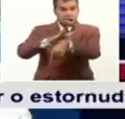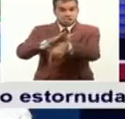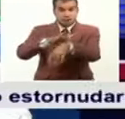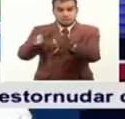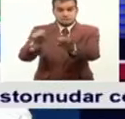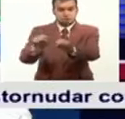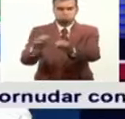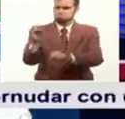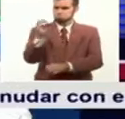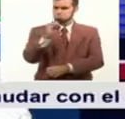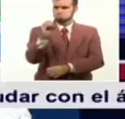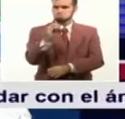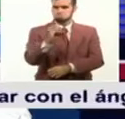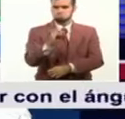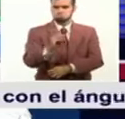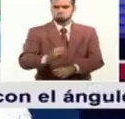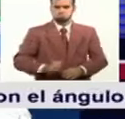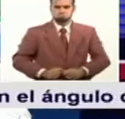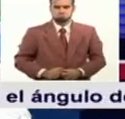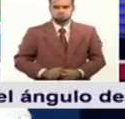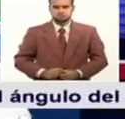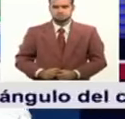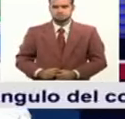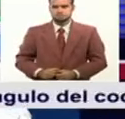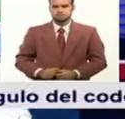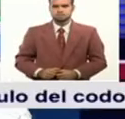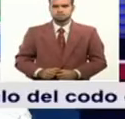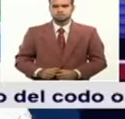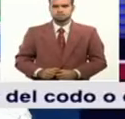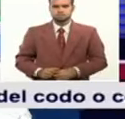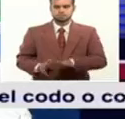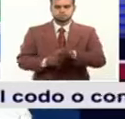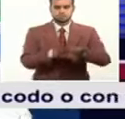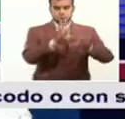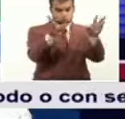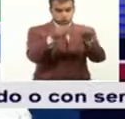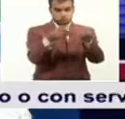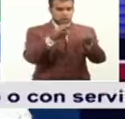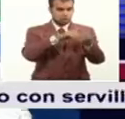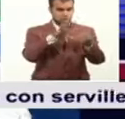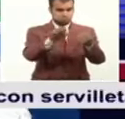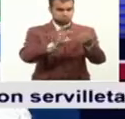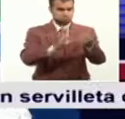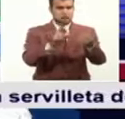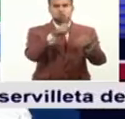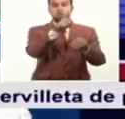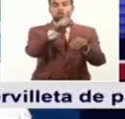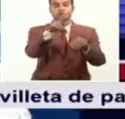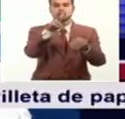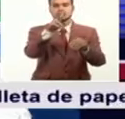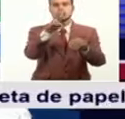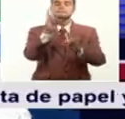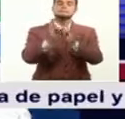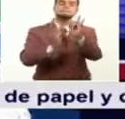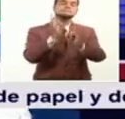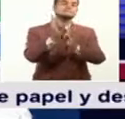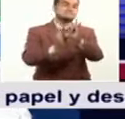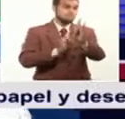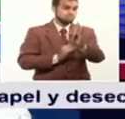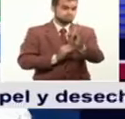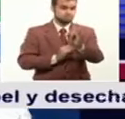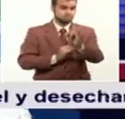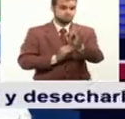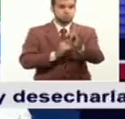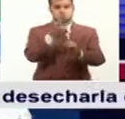de edad. De los diagnosticados ayer, 12 menores de un año. La Habana 4,